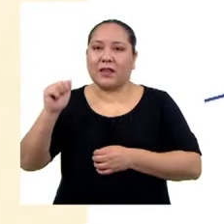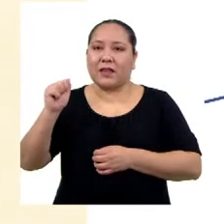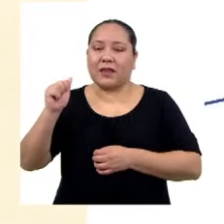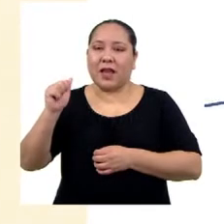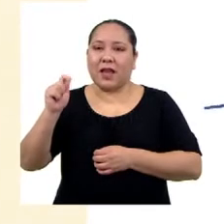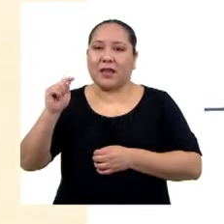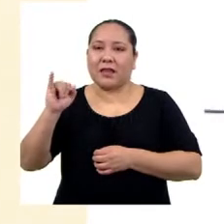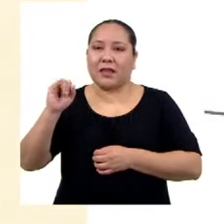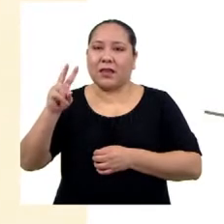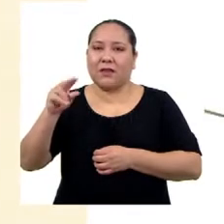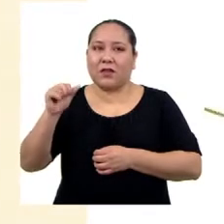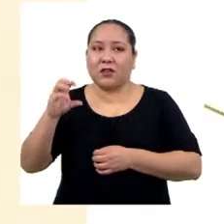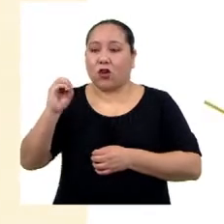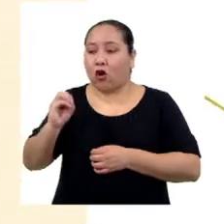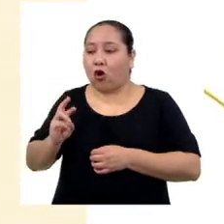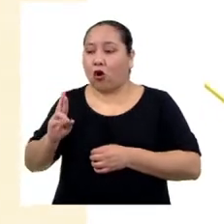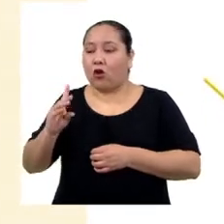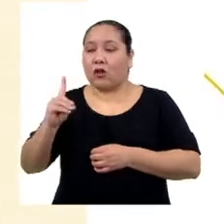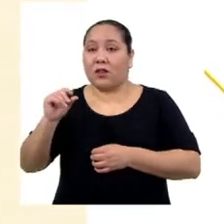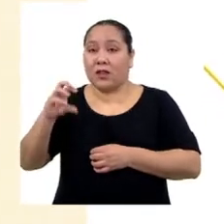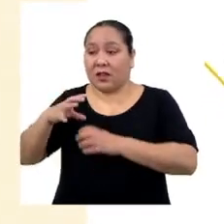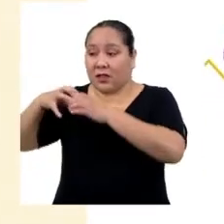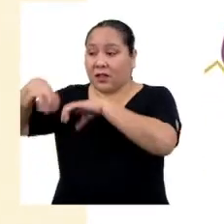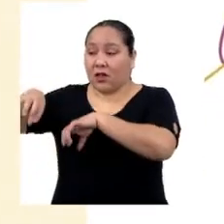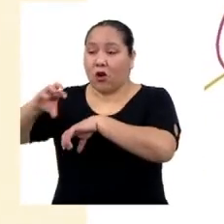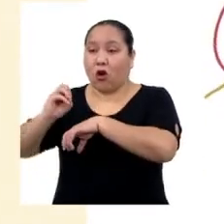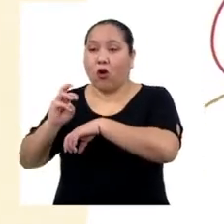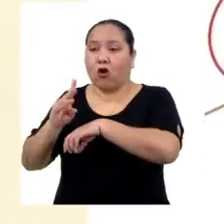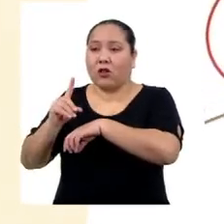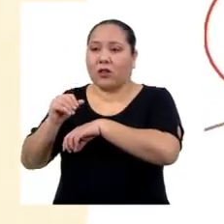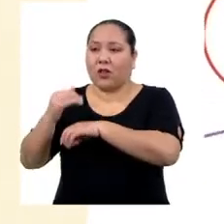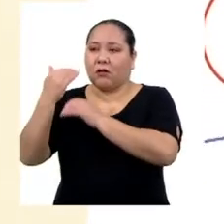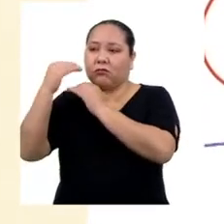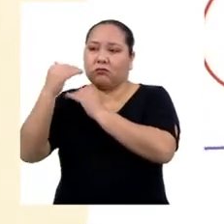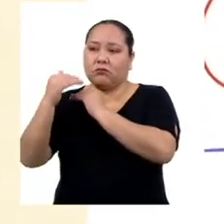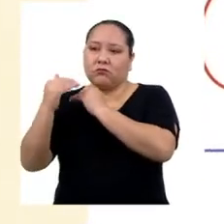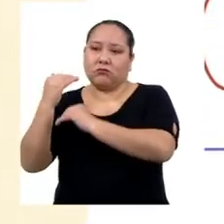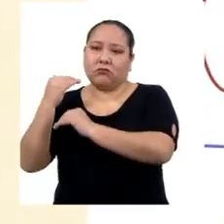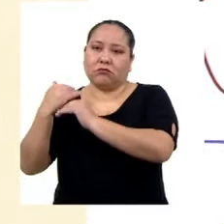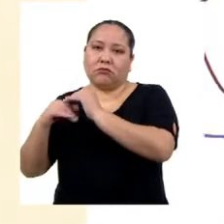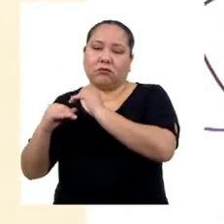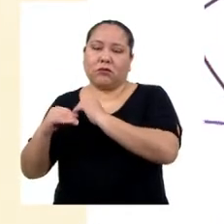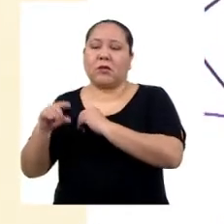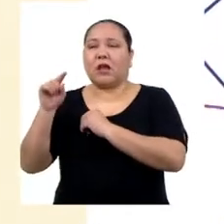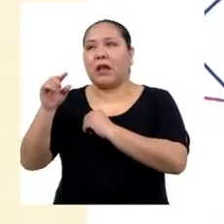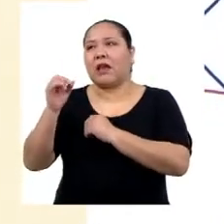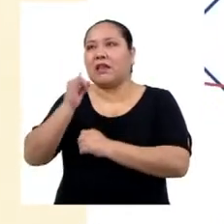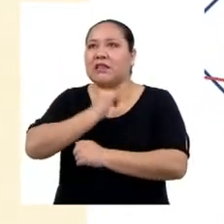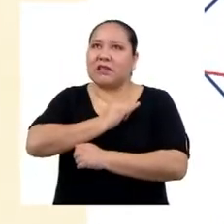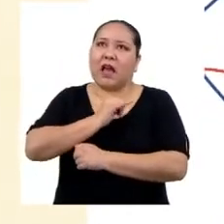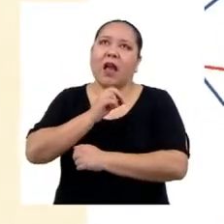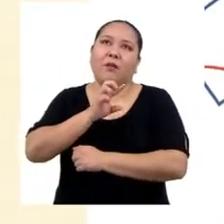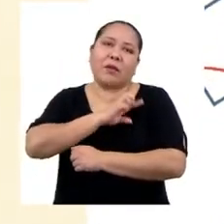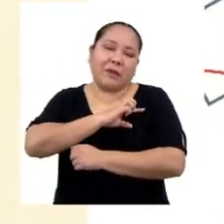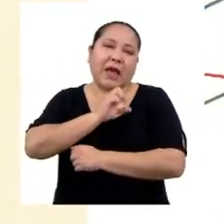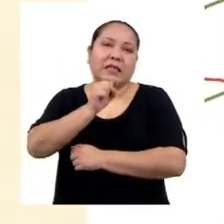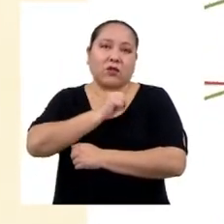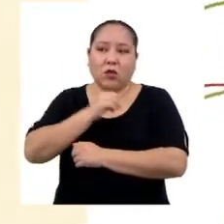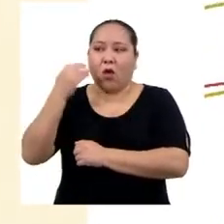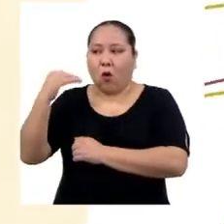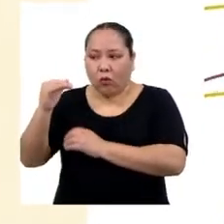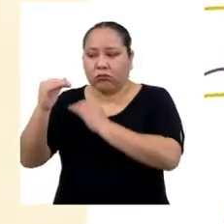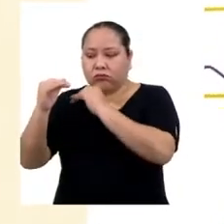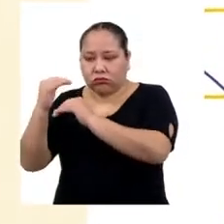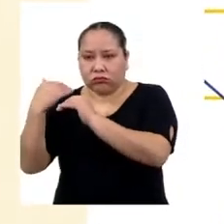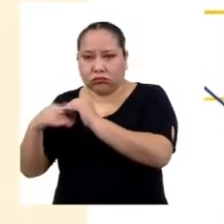tipos. Ordinal, que siguen un orden, por ejemplo, nivel de educación, inicial, primaria y secundaria.